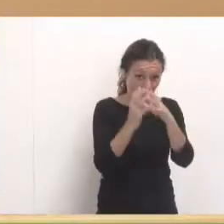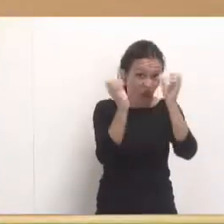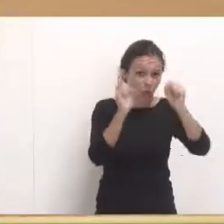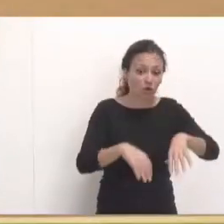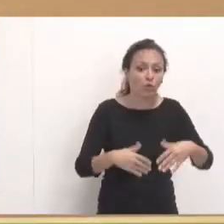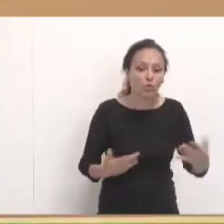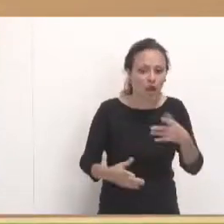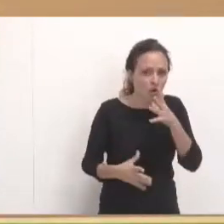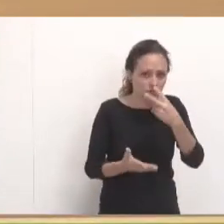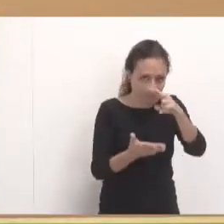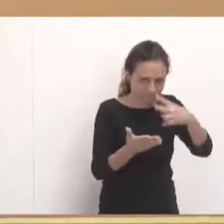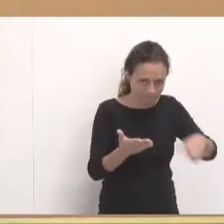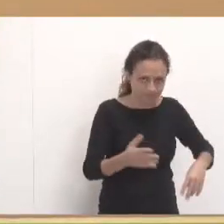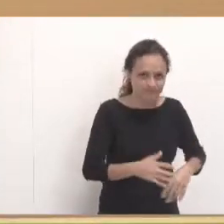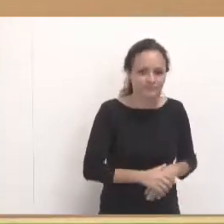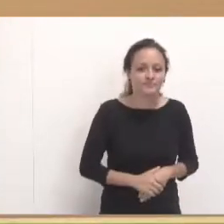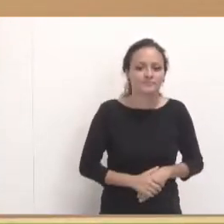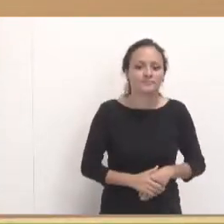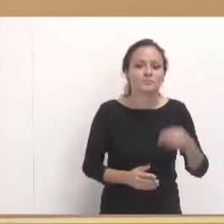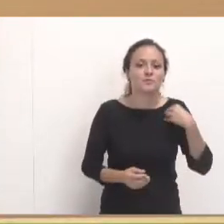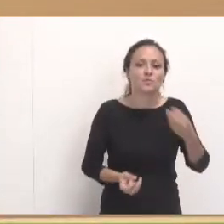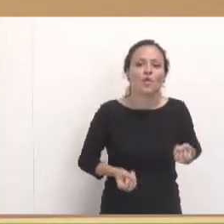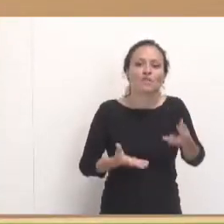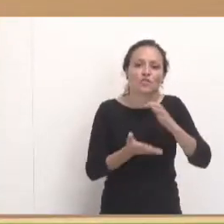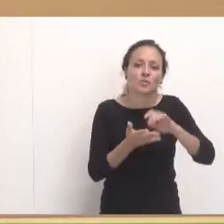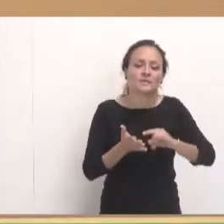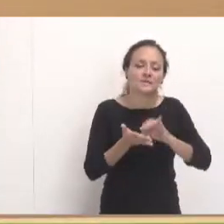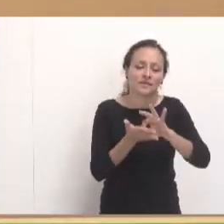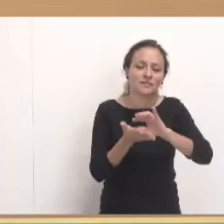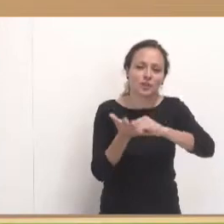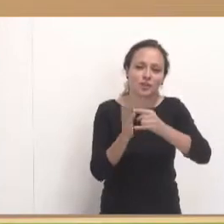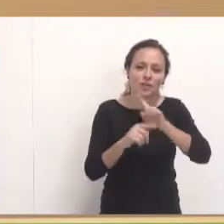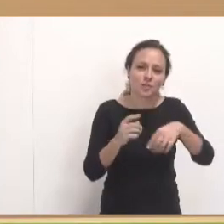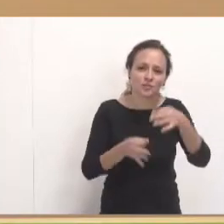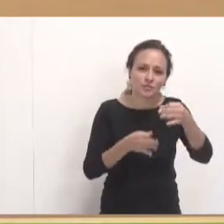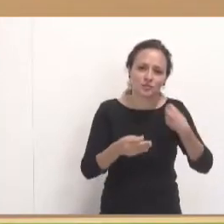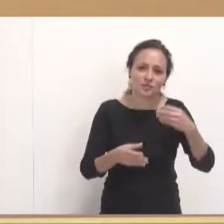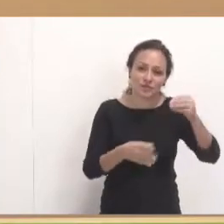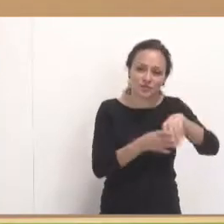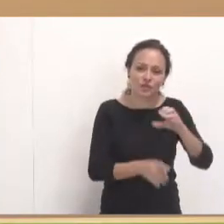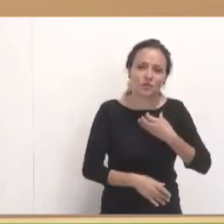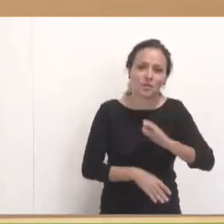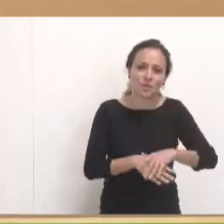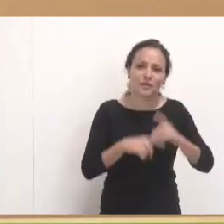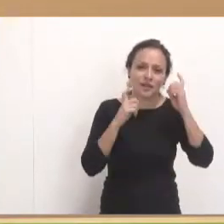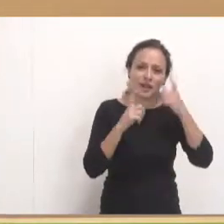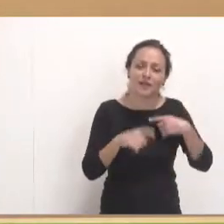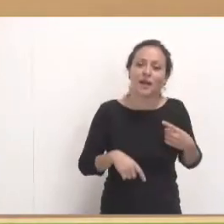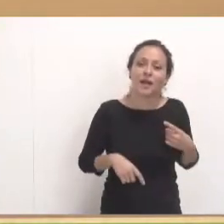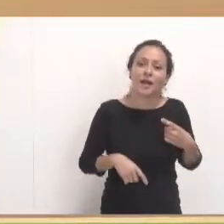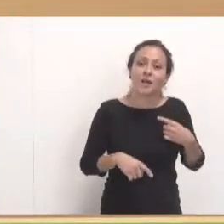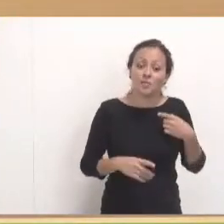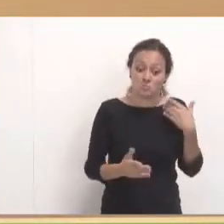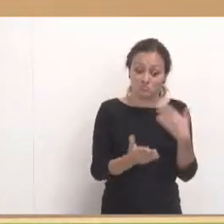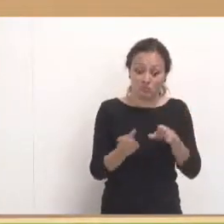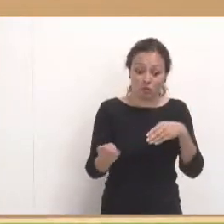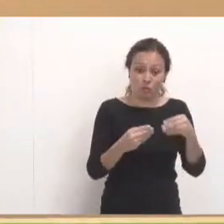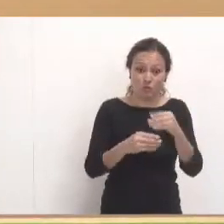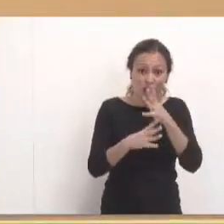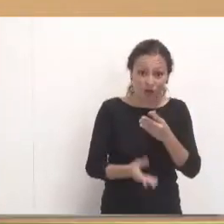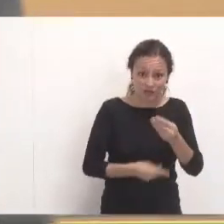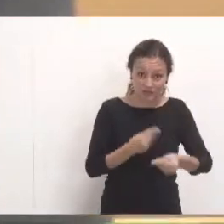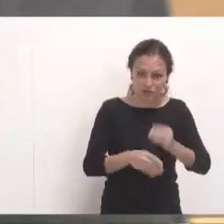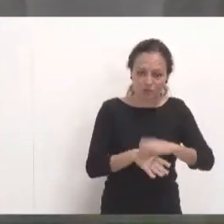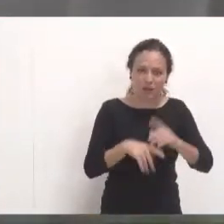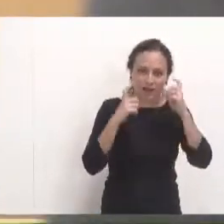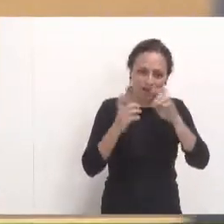siguiente: pedir un informe a los servicios técnicos y jurídicos de esta corporación sobre la posibilidad de redactar un modificado al proyecto actualmente en ejecución que posibilite